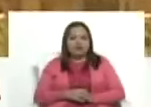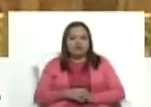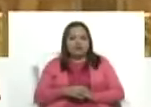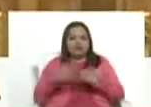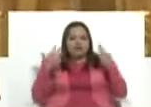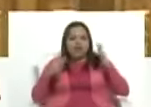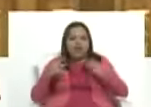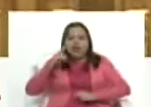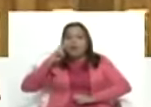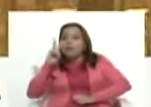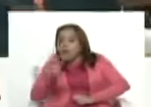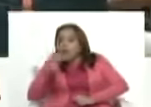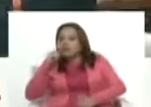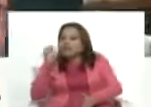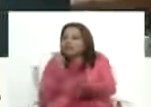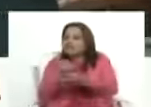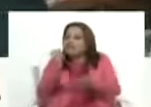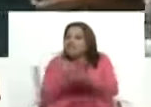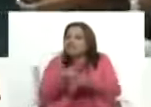Vean bien lo que quieren hacer.